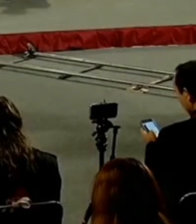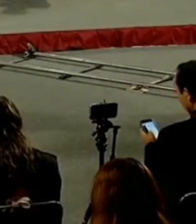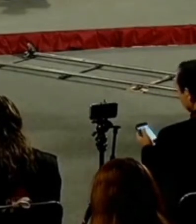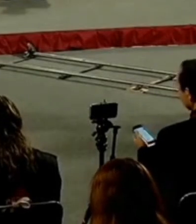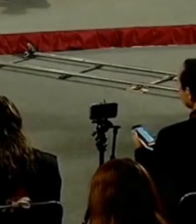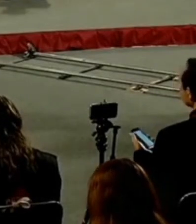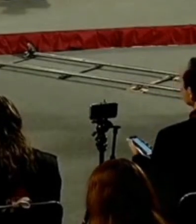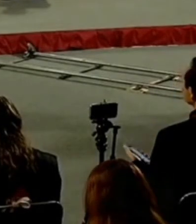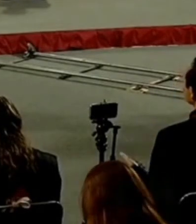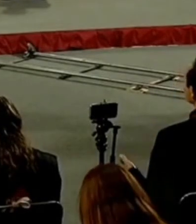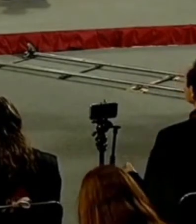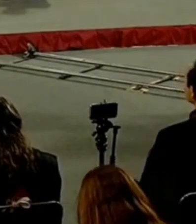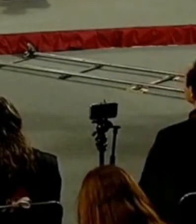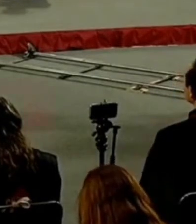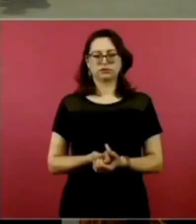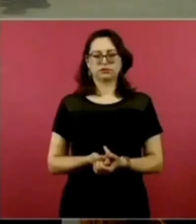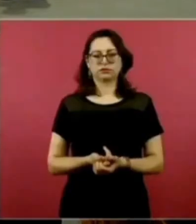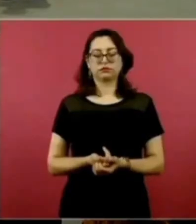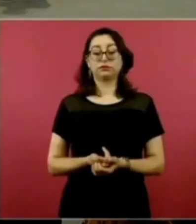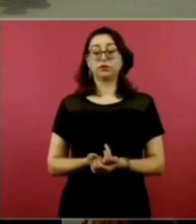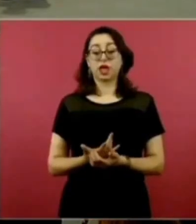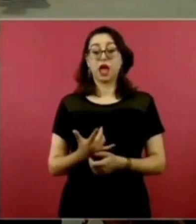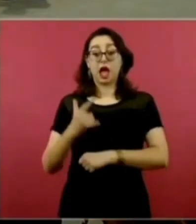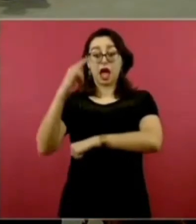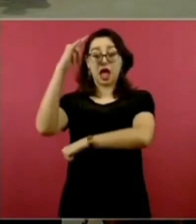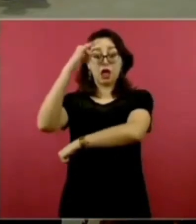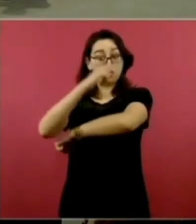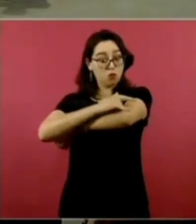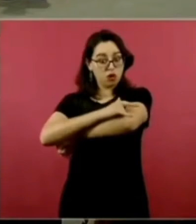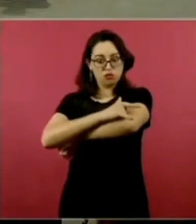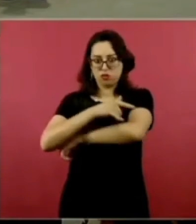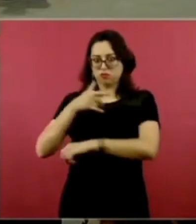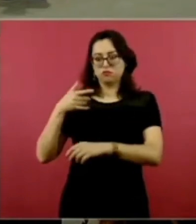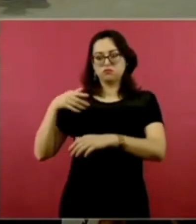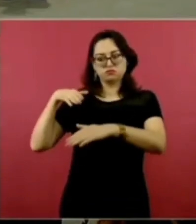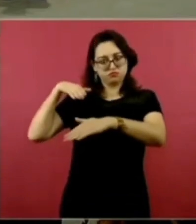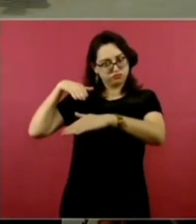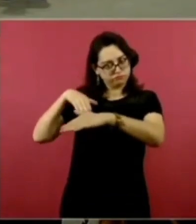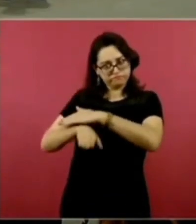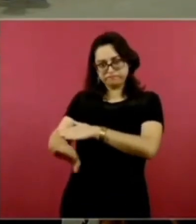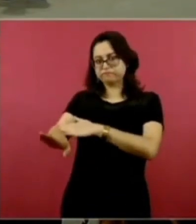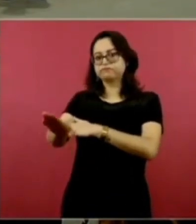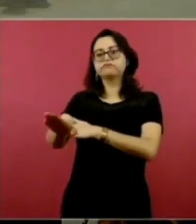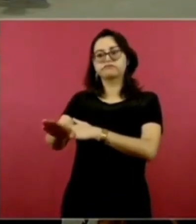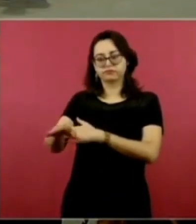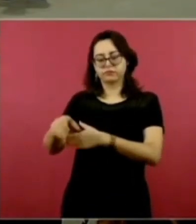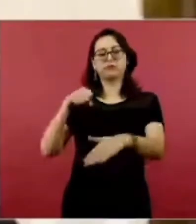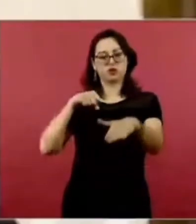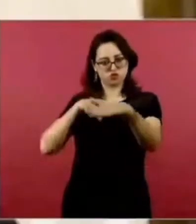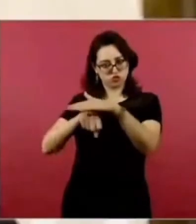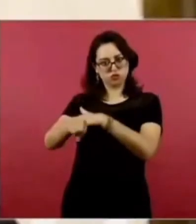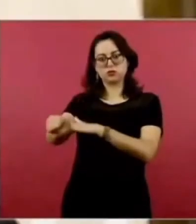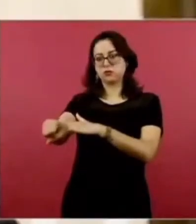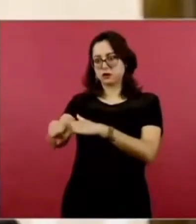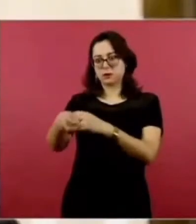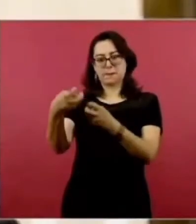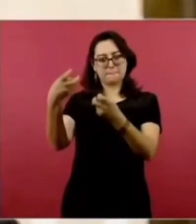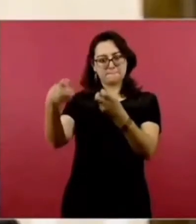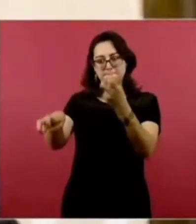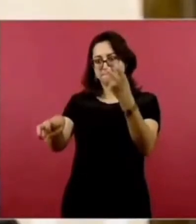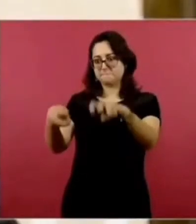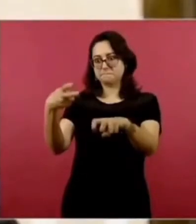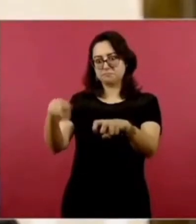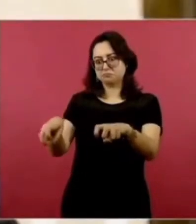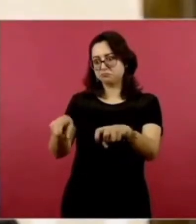aeropuerto, justamente dentro de la terminal de pasajeros, con lo cual los usuarios del tren, al descender del